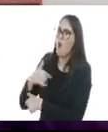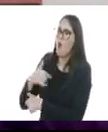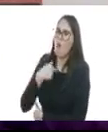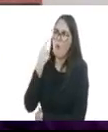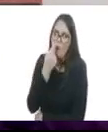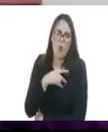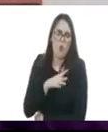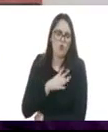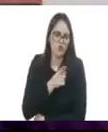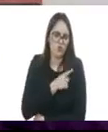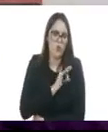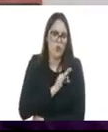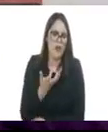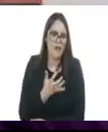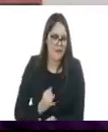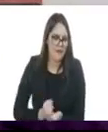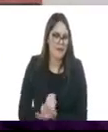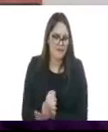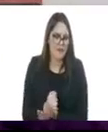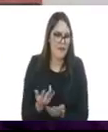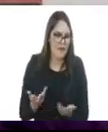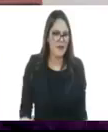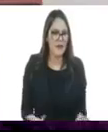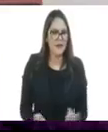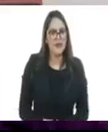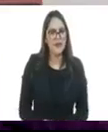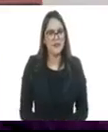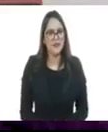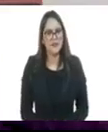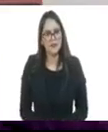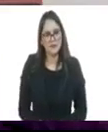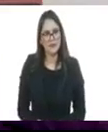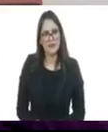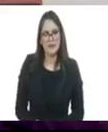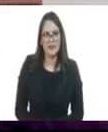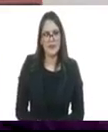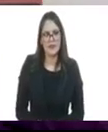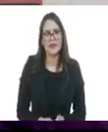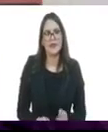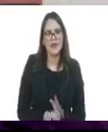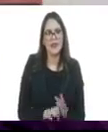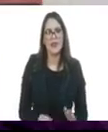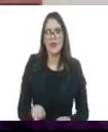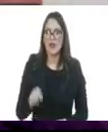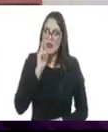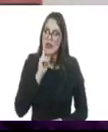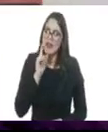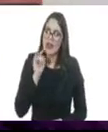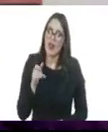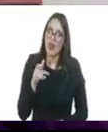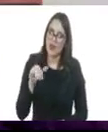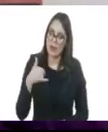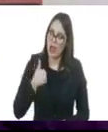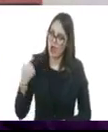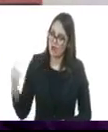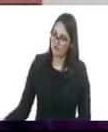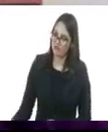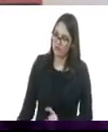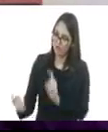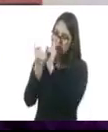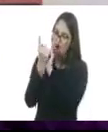y en el sentido de Jerónima Hernández Tepetate, pues al conocerla